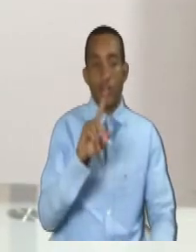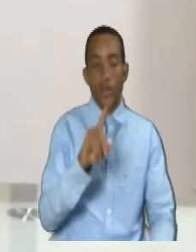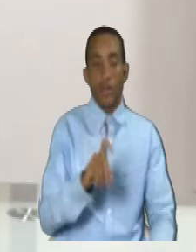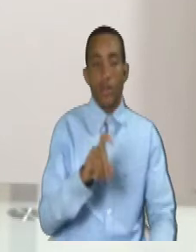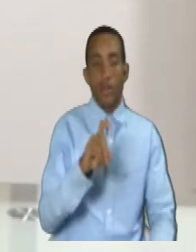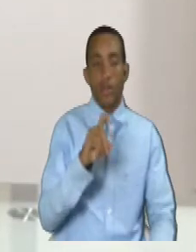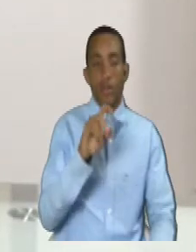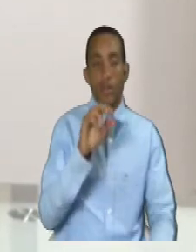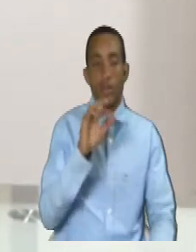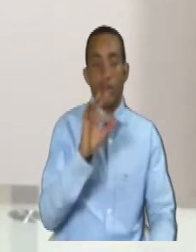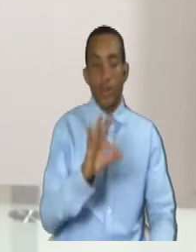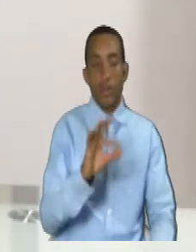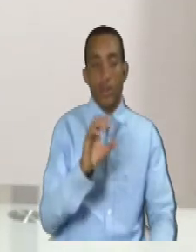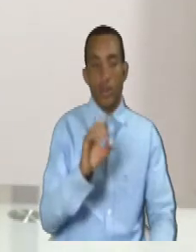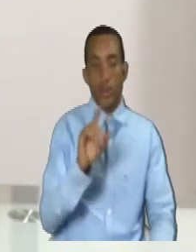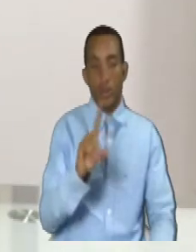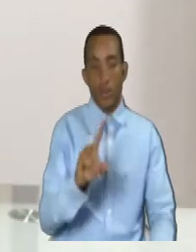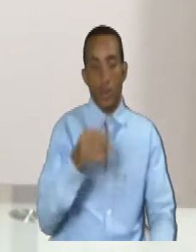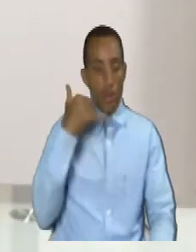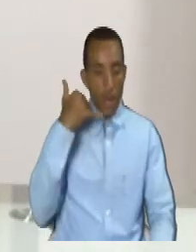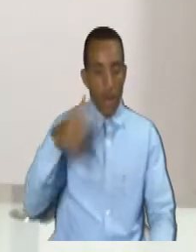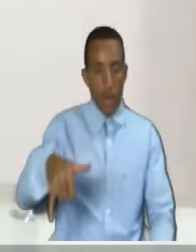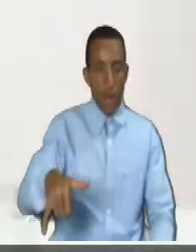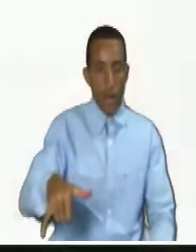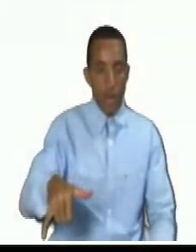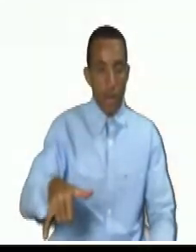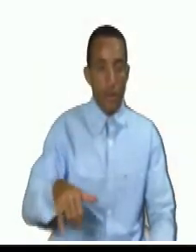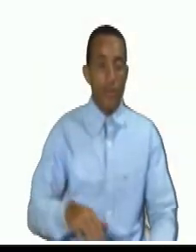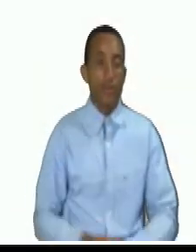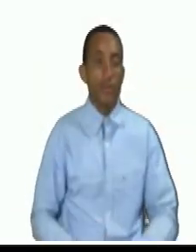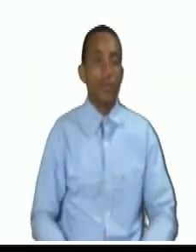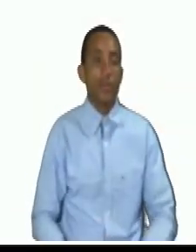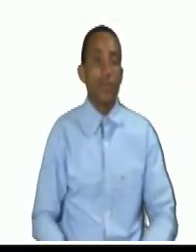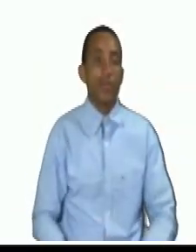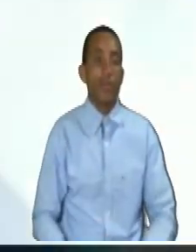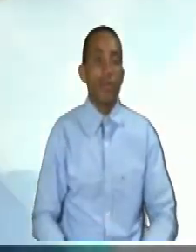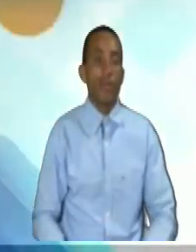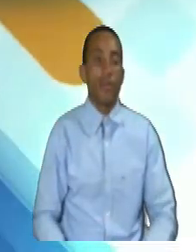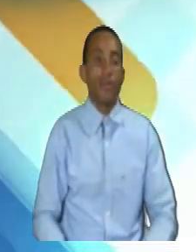602-6301, que es el teléfono fijo de nuestra recepcionista.